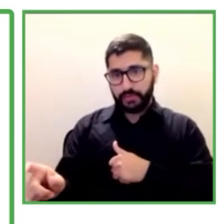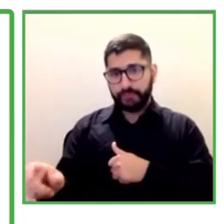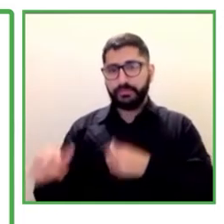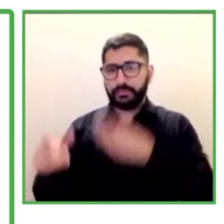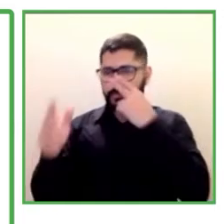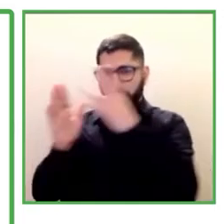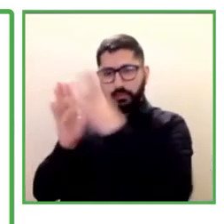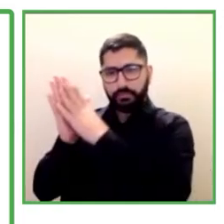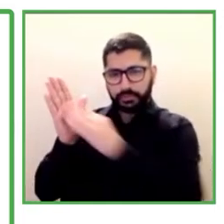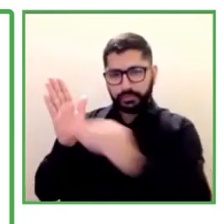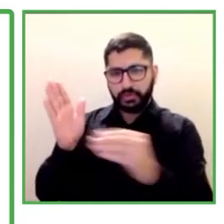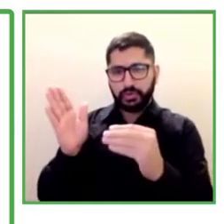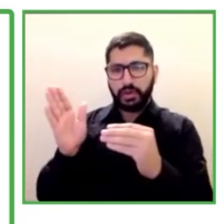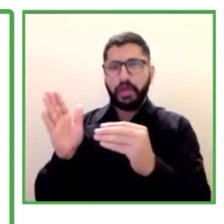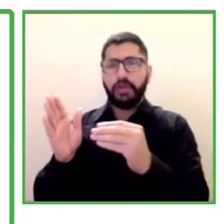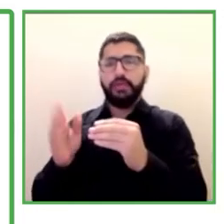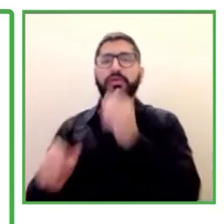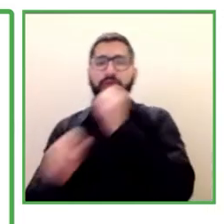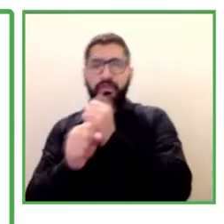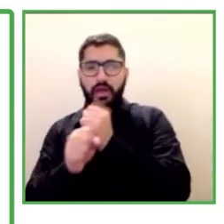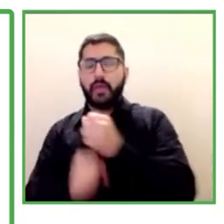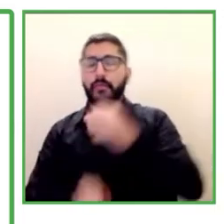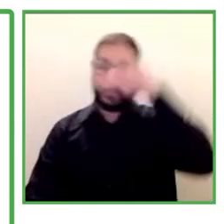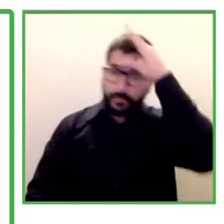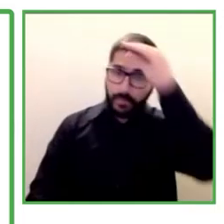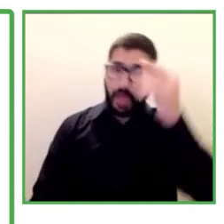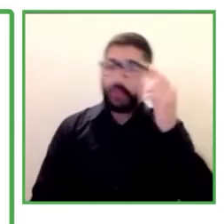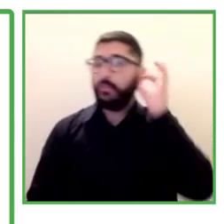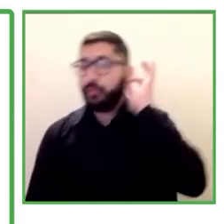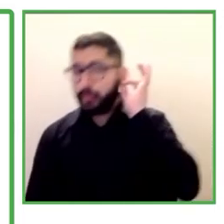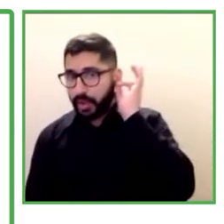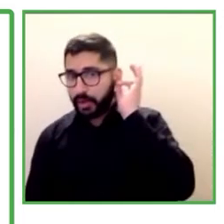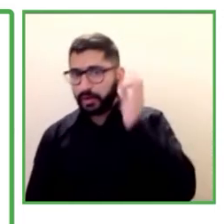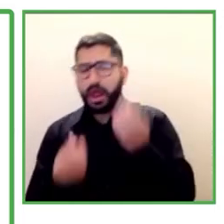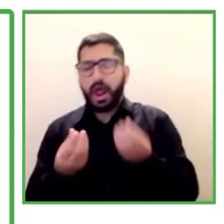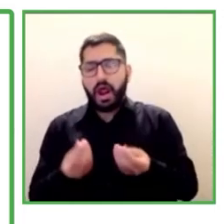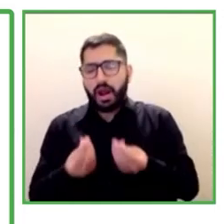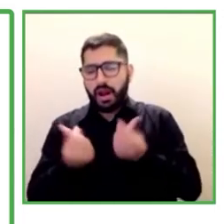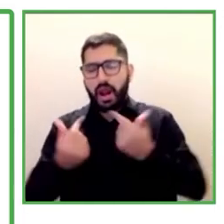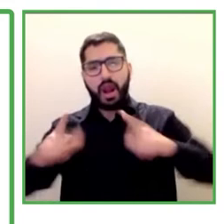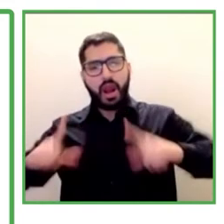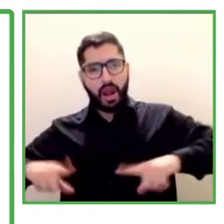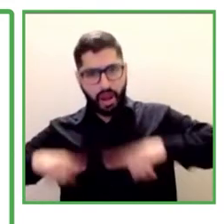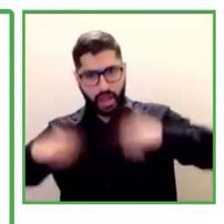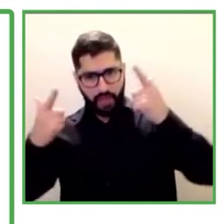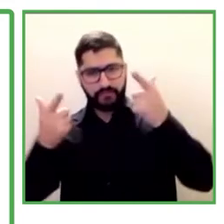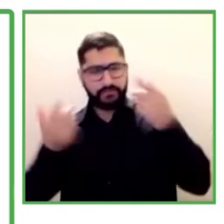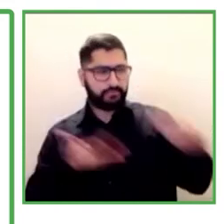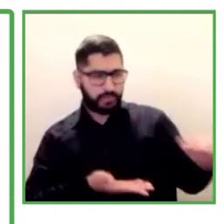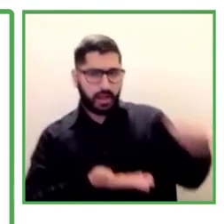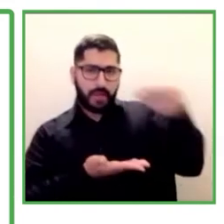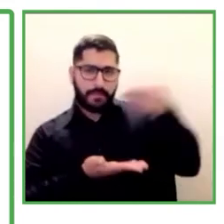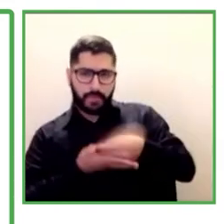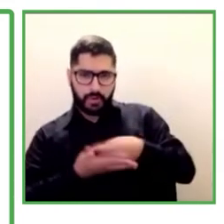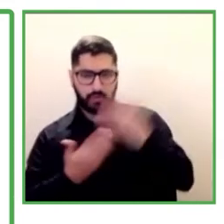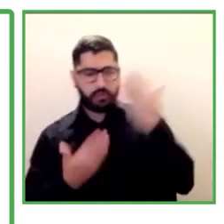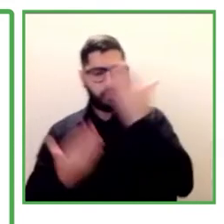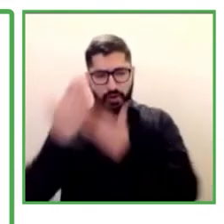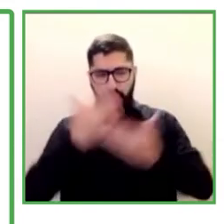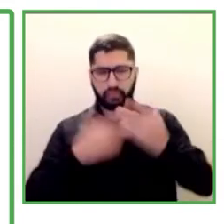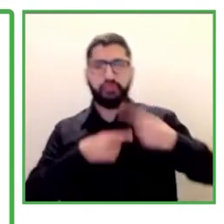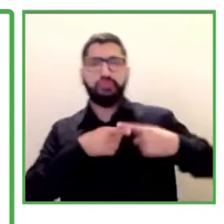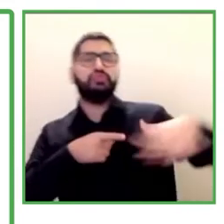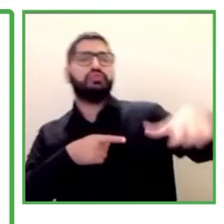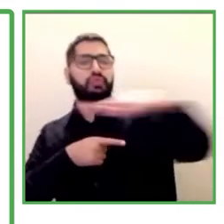su calidad de vida junto con aportar a la cohesión social del país. Para nosotros, la discapacidad está compuesta por los factores sociales